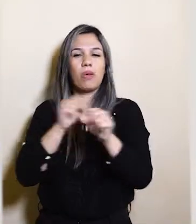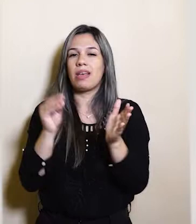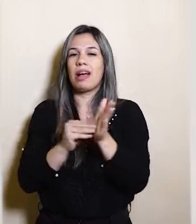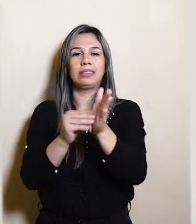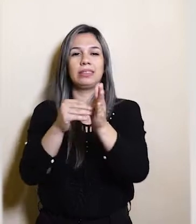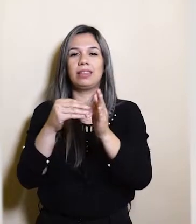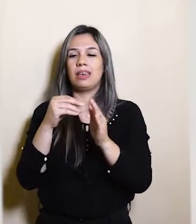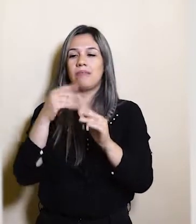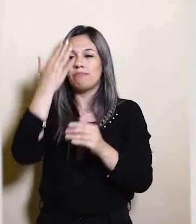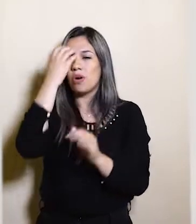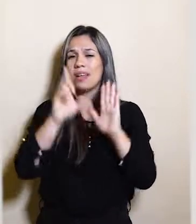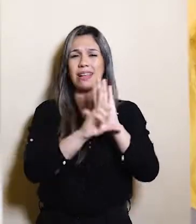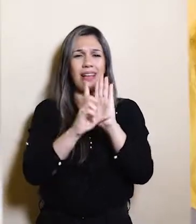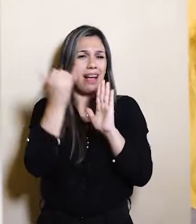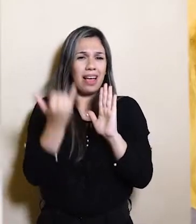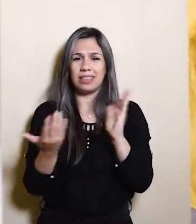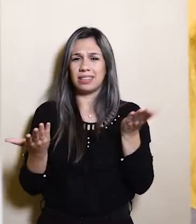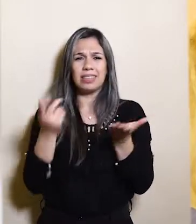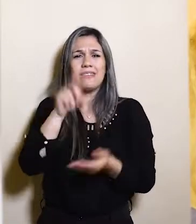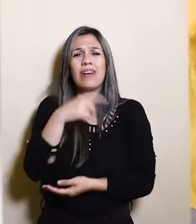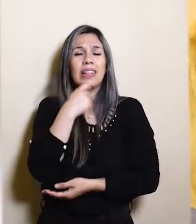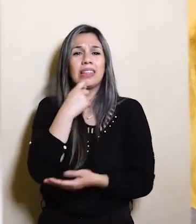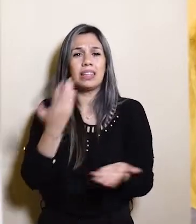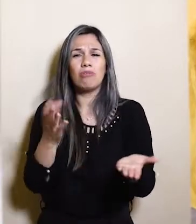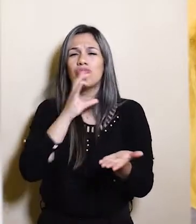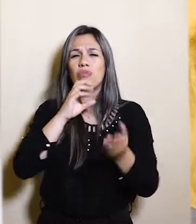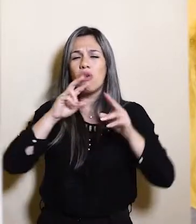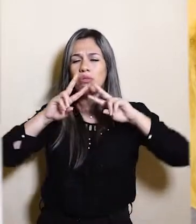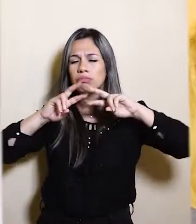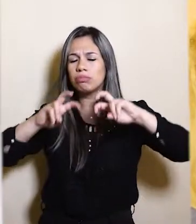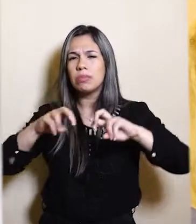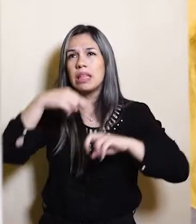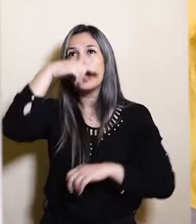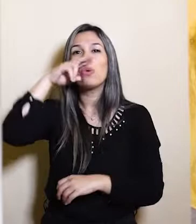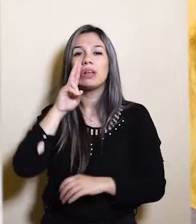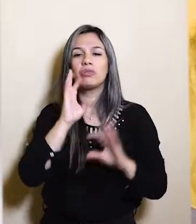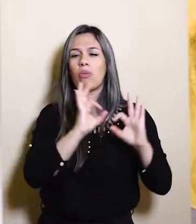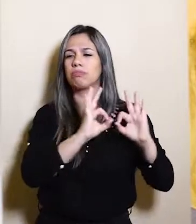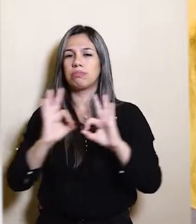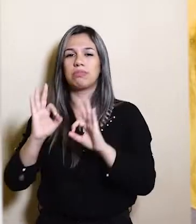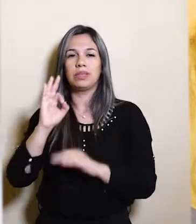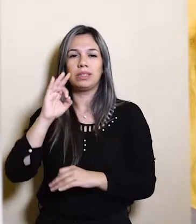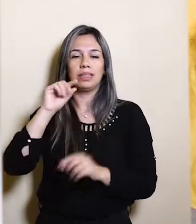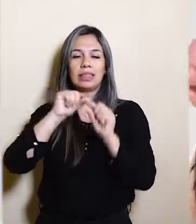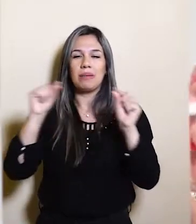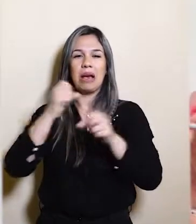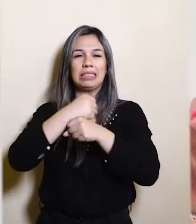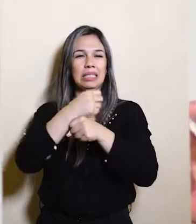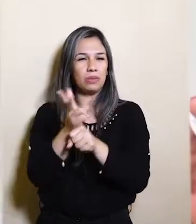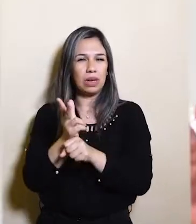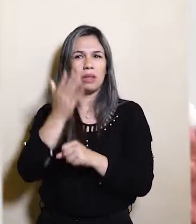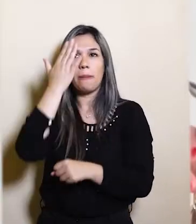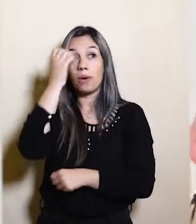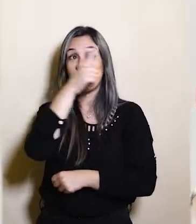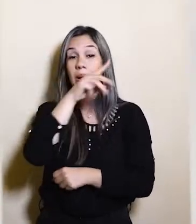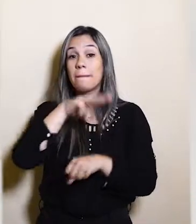respalda? Entonces, ¿qué estaría faltando? Porque después vamos a ir a ahondar un poquitito más lo que es la educación integral de la sexualidad, porque según el Ministerio de Educación